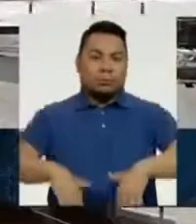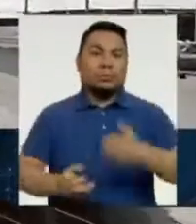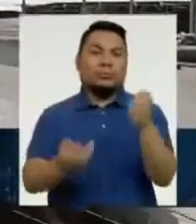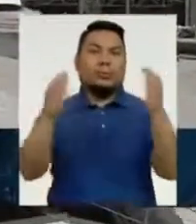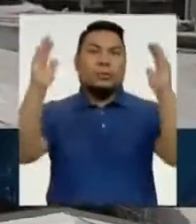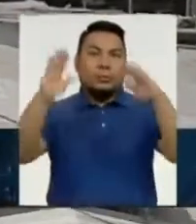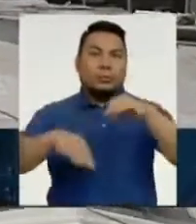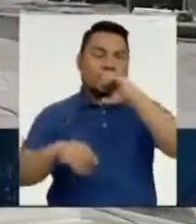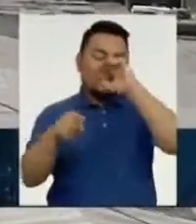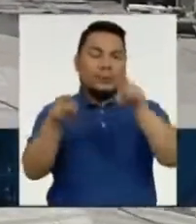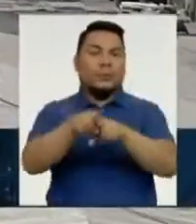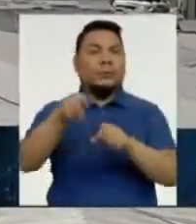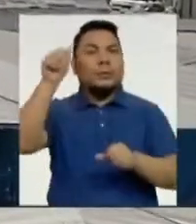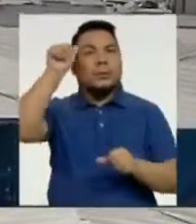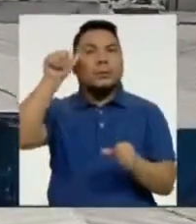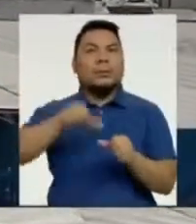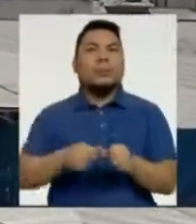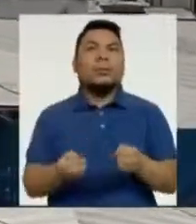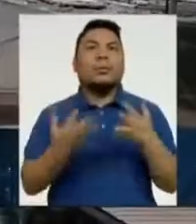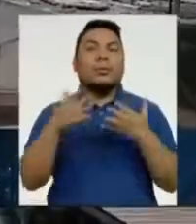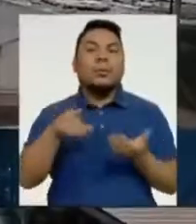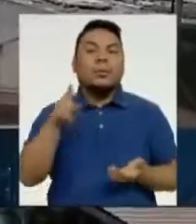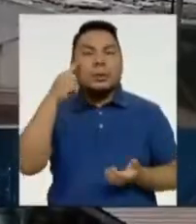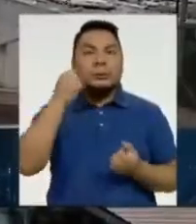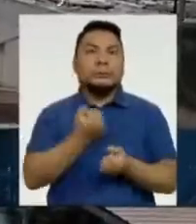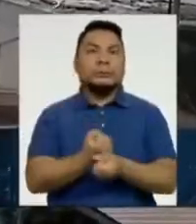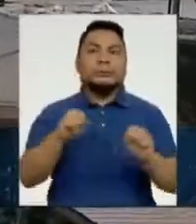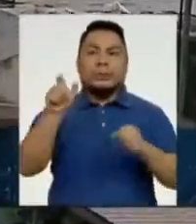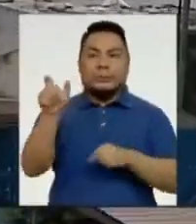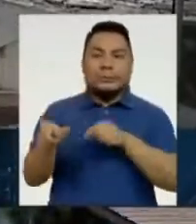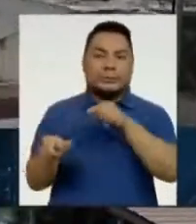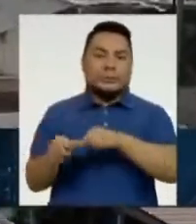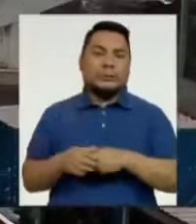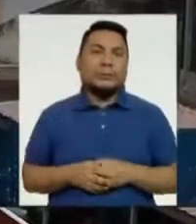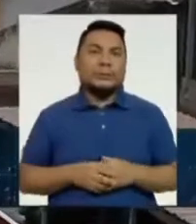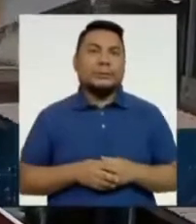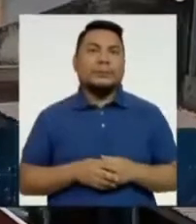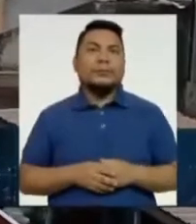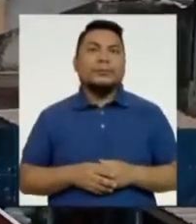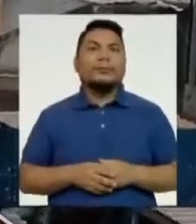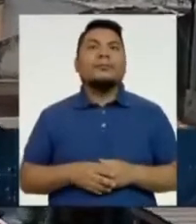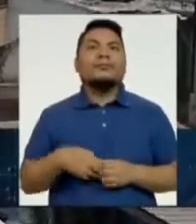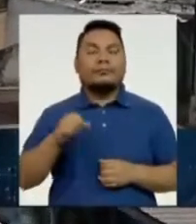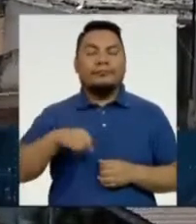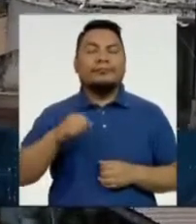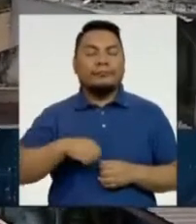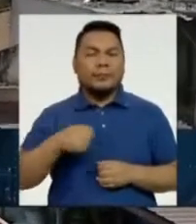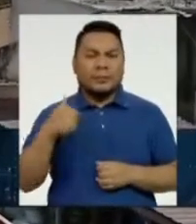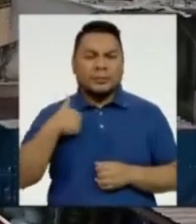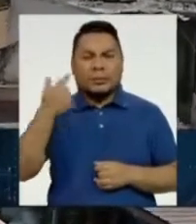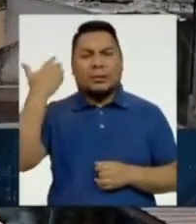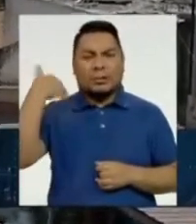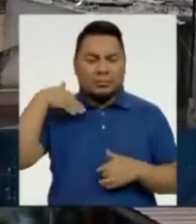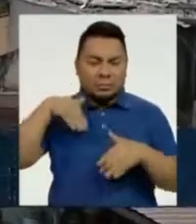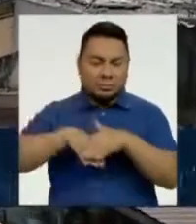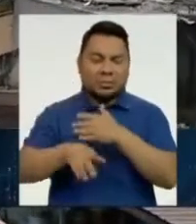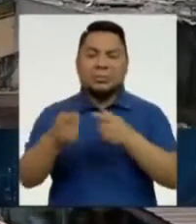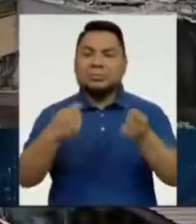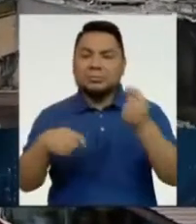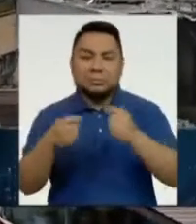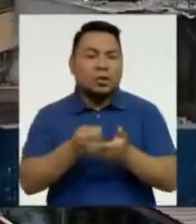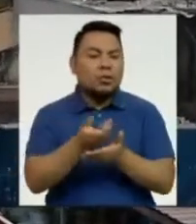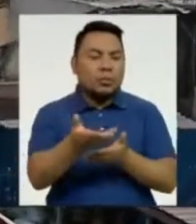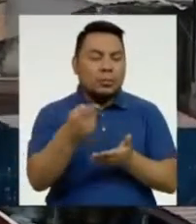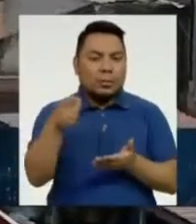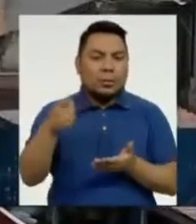incendio, Daniel recuerda cómo sobrevivió al siniestro. De un momento a otro se incendió rápido.